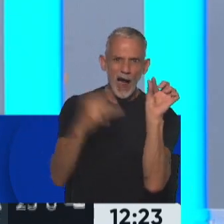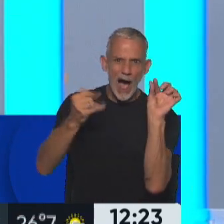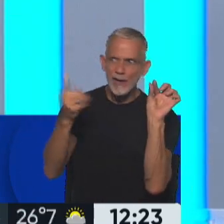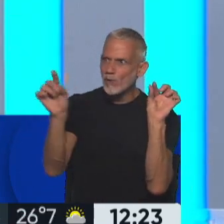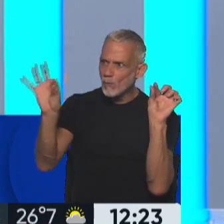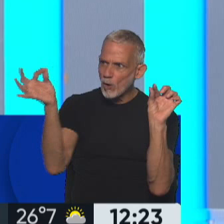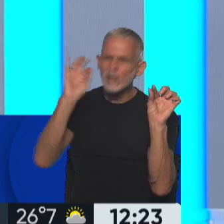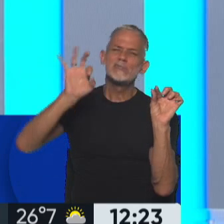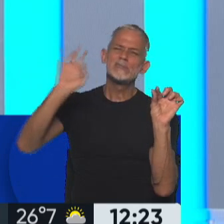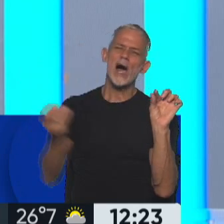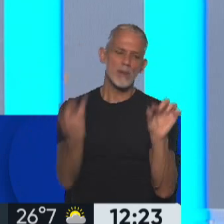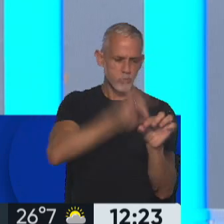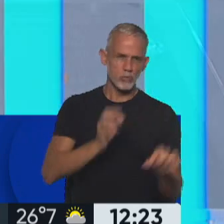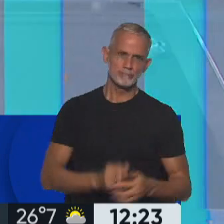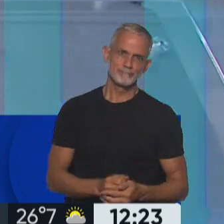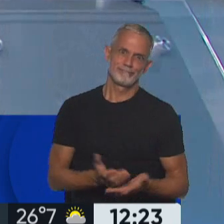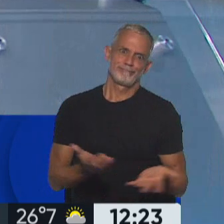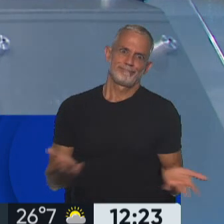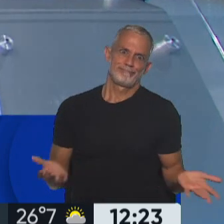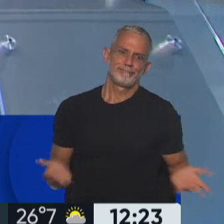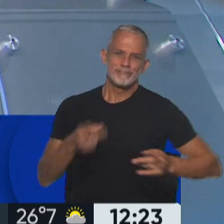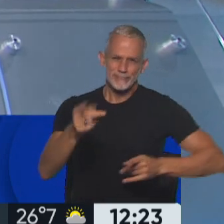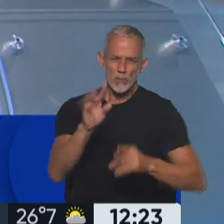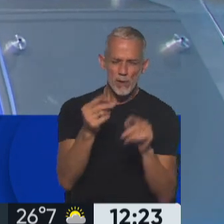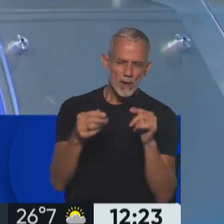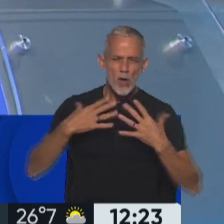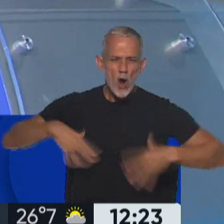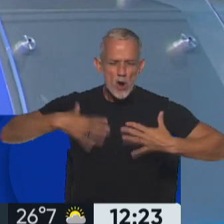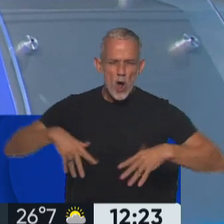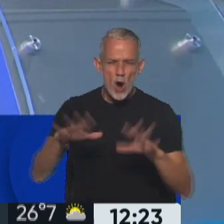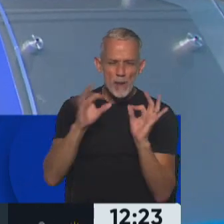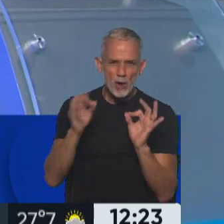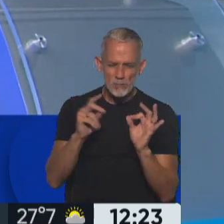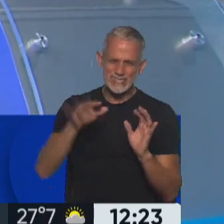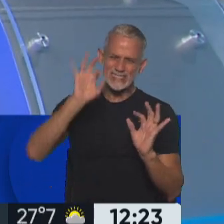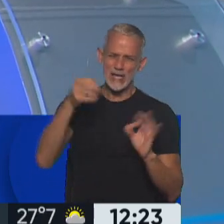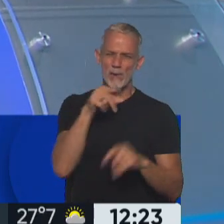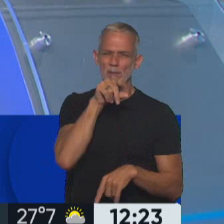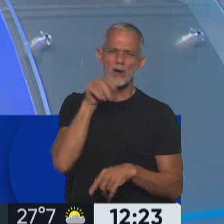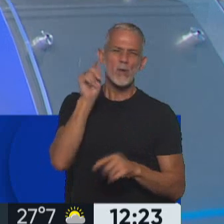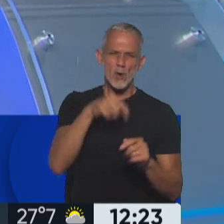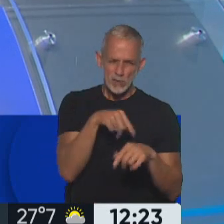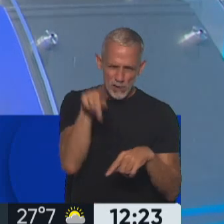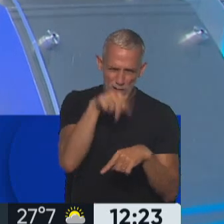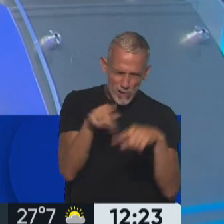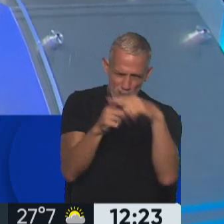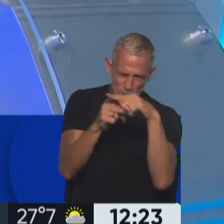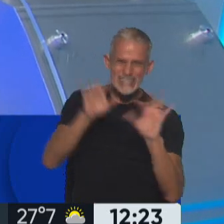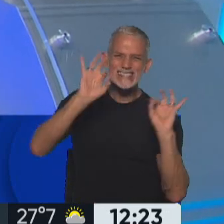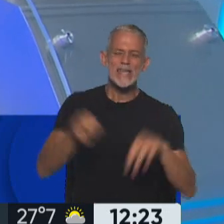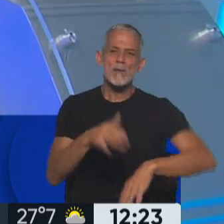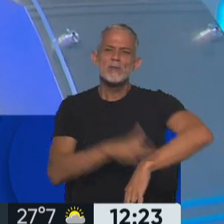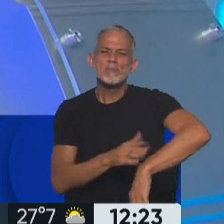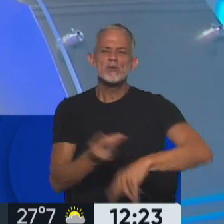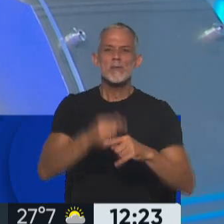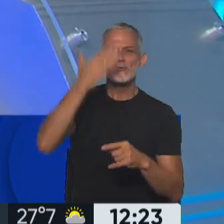cubierta de ropa. Y sin embargo el dengue, el mosquito se ha desarrollado lo suficiente como para encontrar nuestros tobillos, nuestras manos